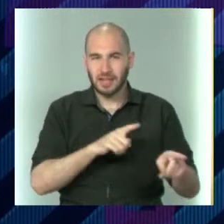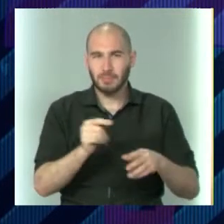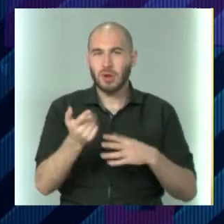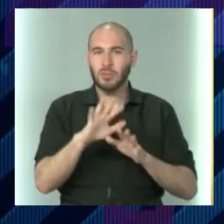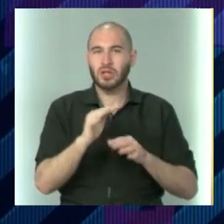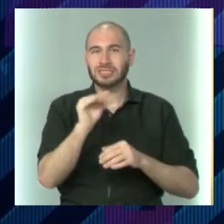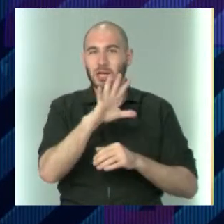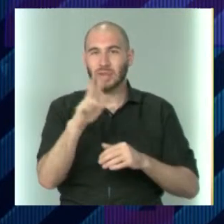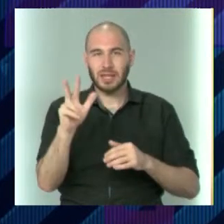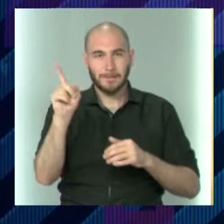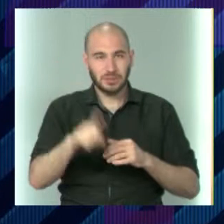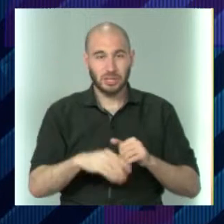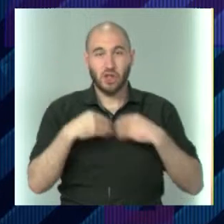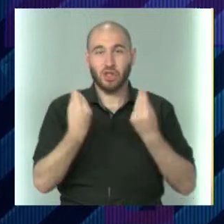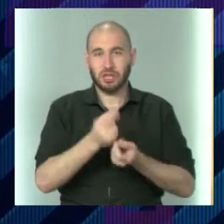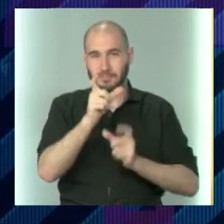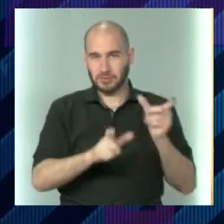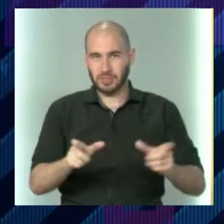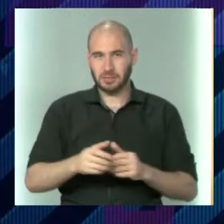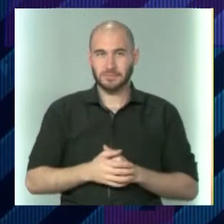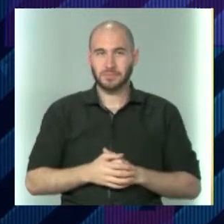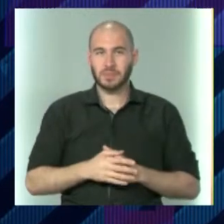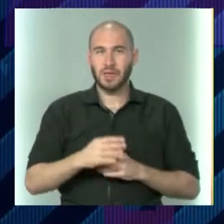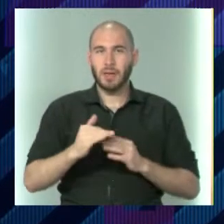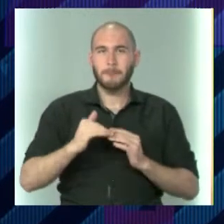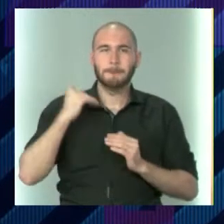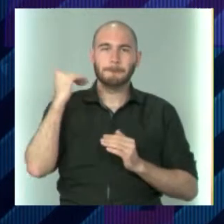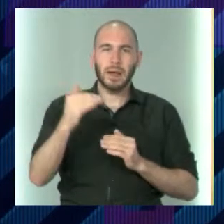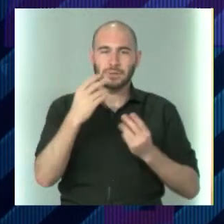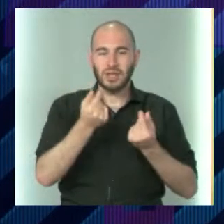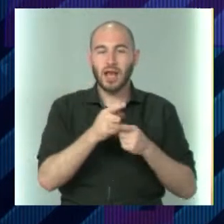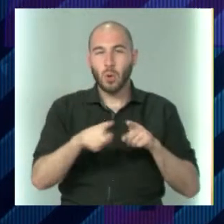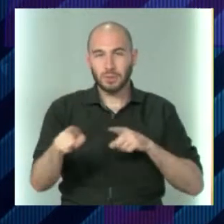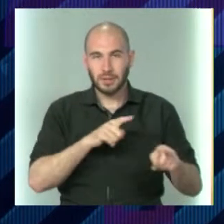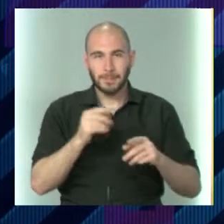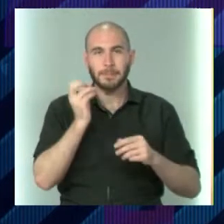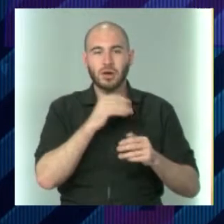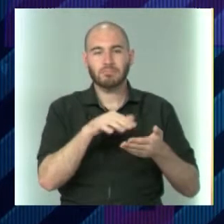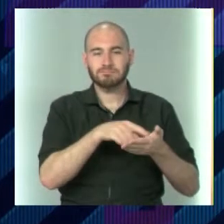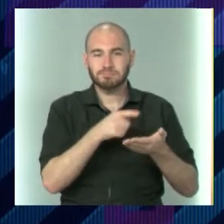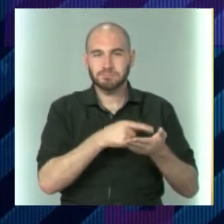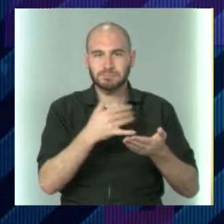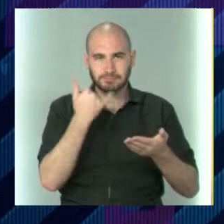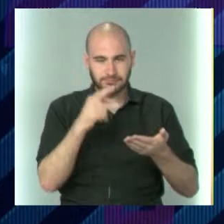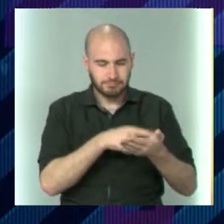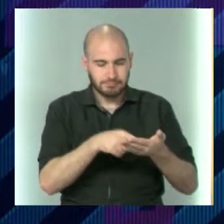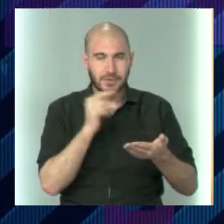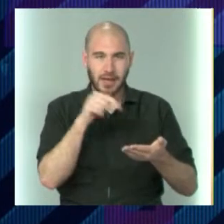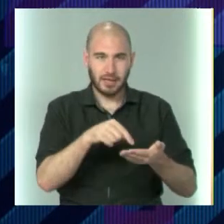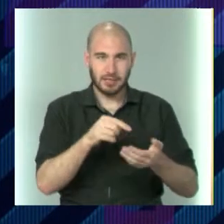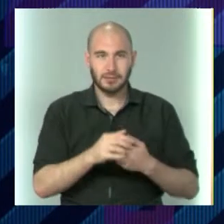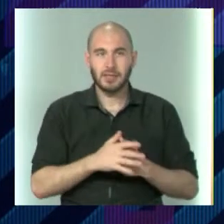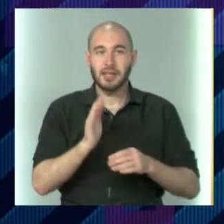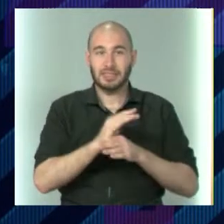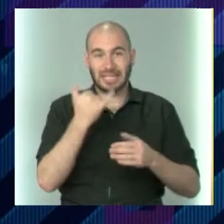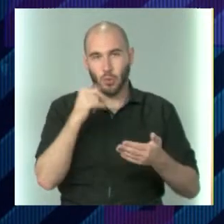el 53% de la población. Mientras que un mayor número de usuarios de Internet prefieren navegar desde sus dispositivos móviles, es decir,